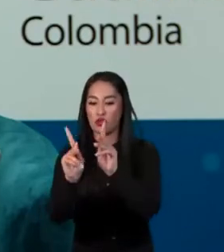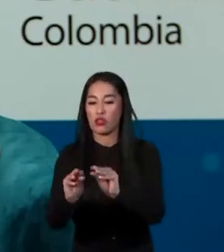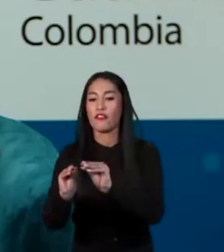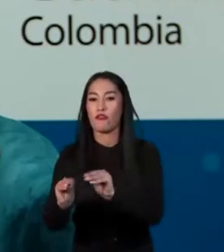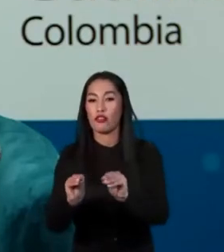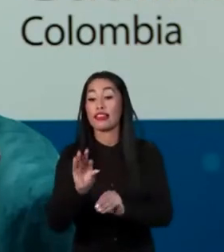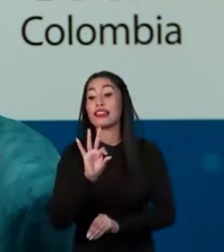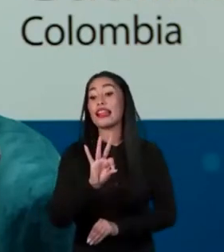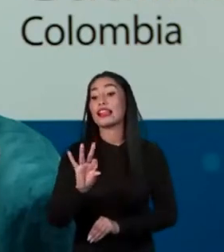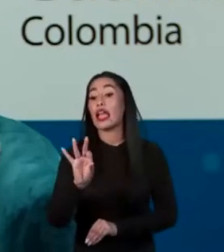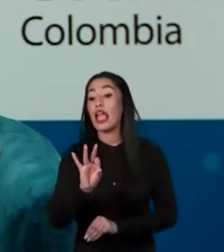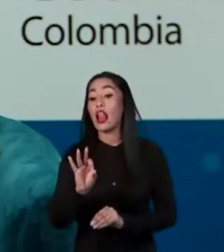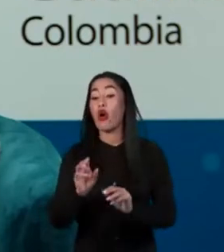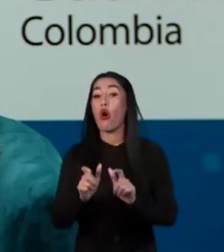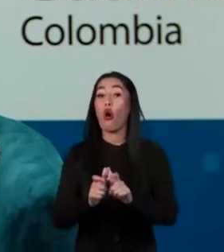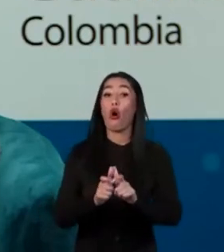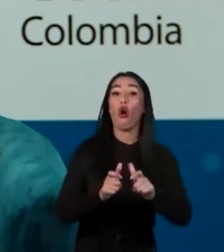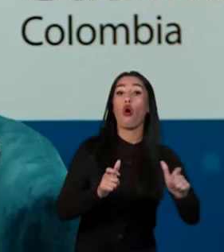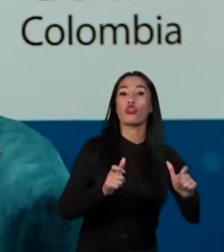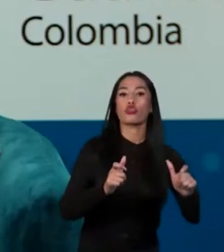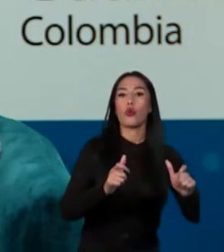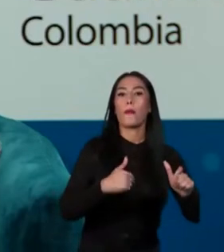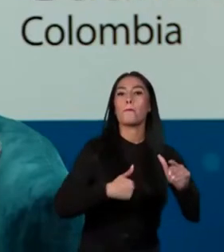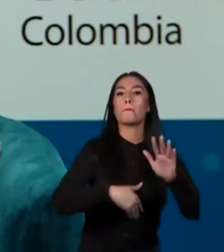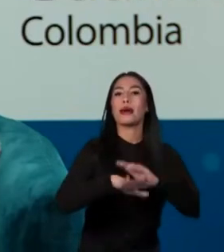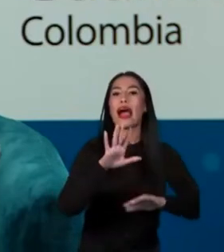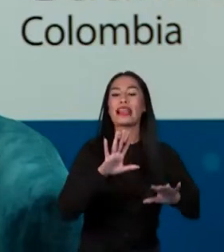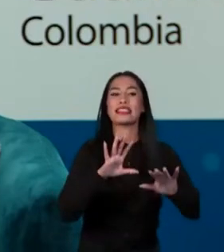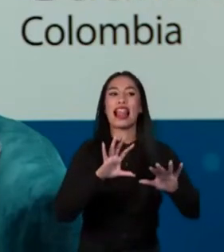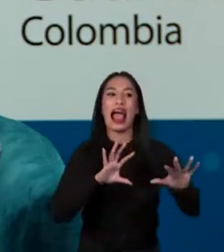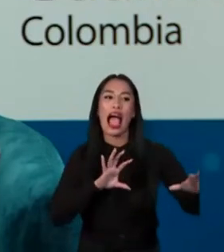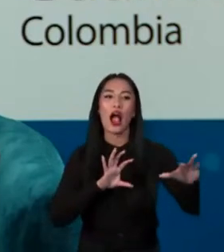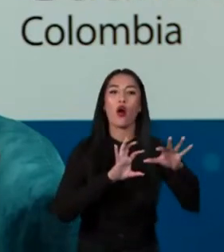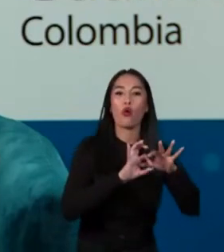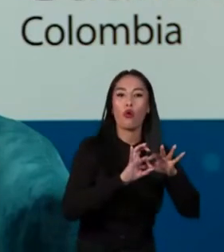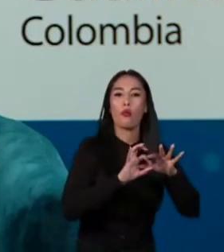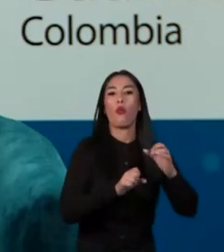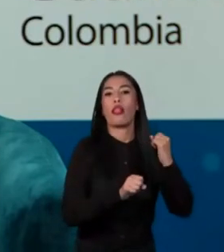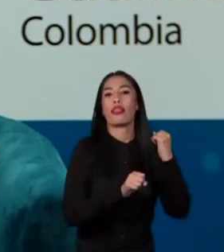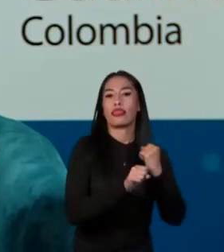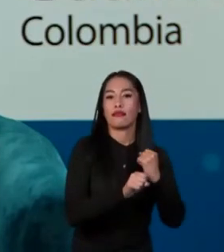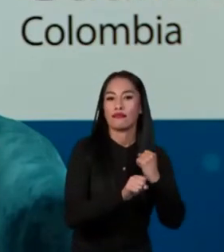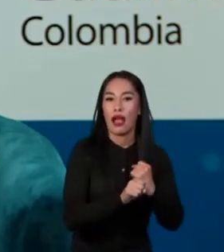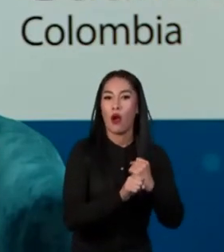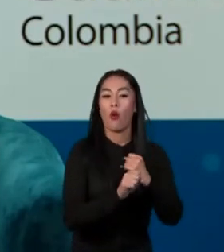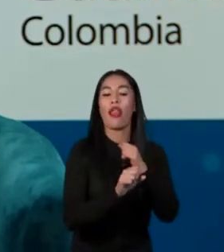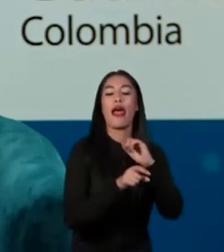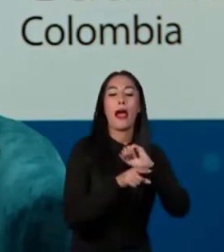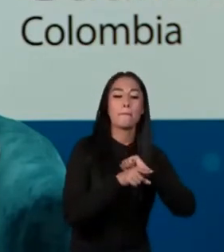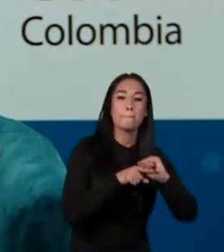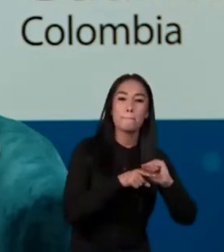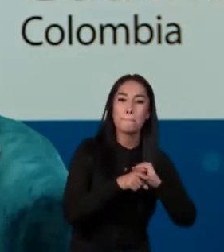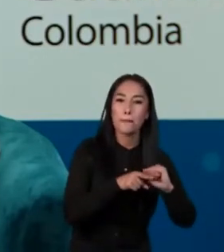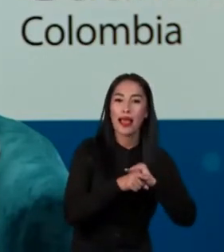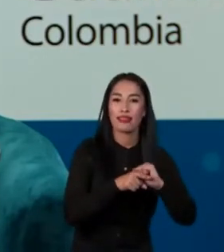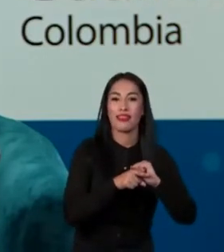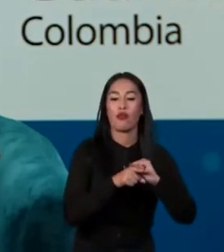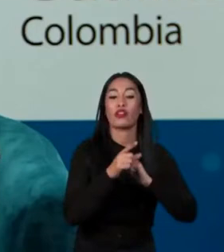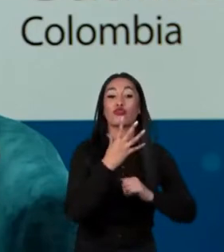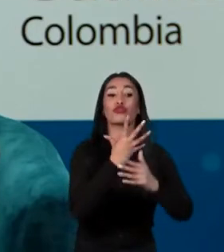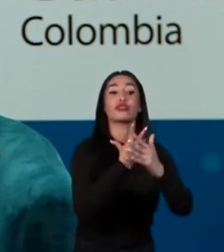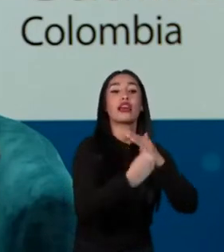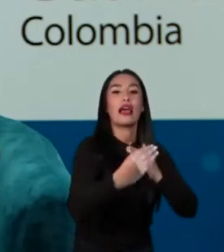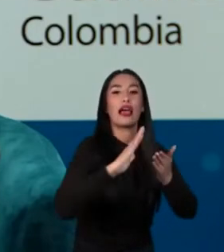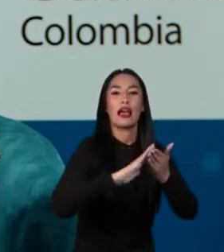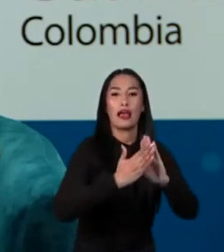es la investigación y el de extensión y el trabajo que hace con las comunidades nosotros tenemos un papá